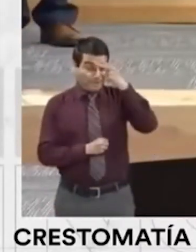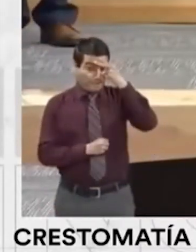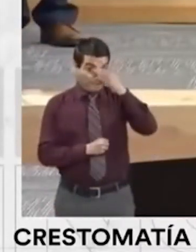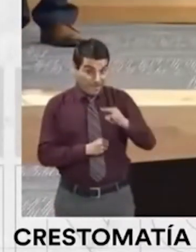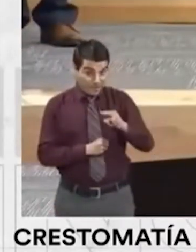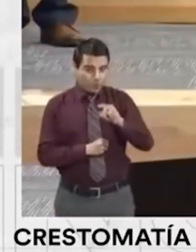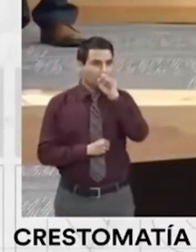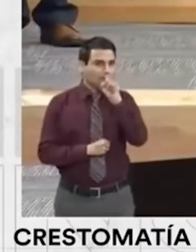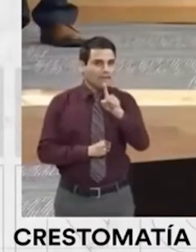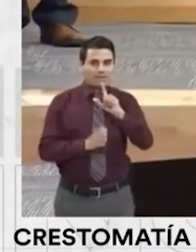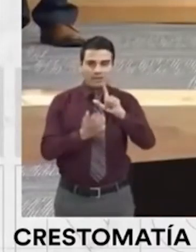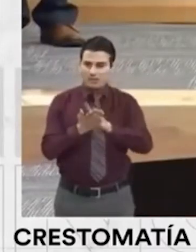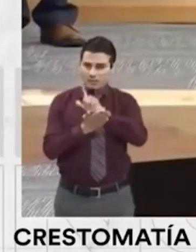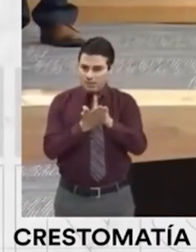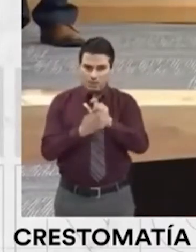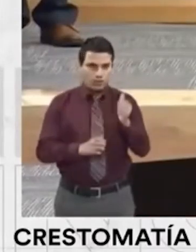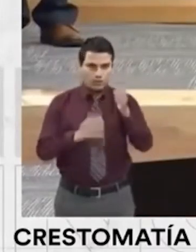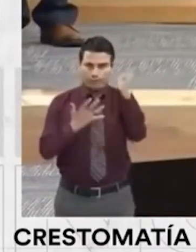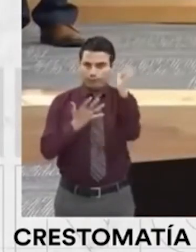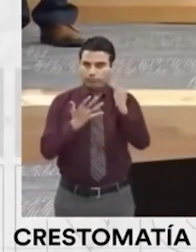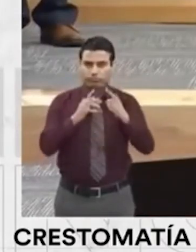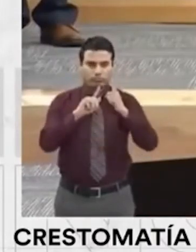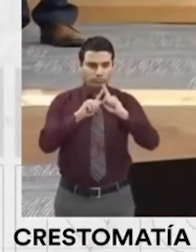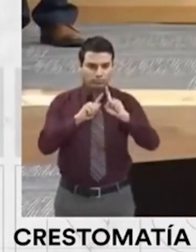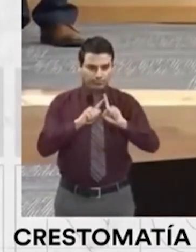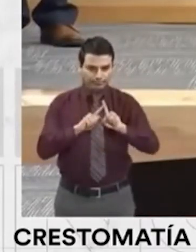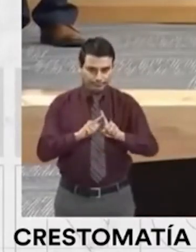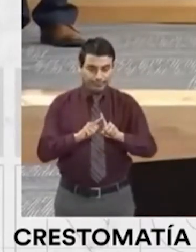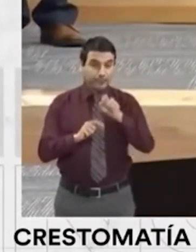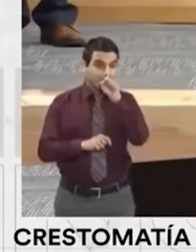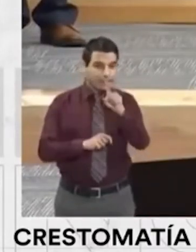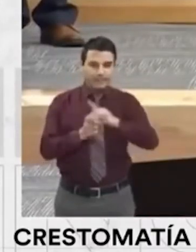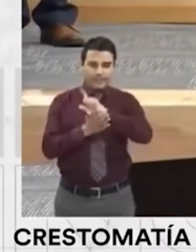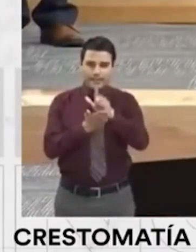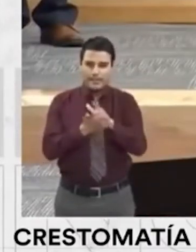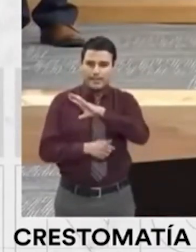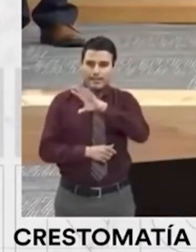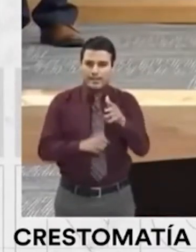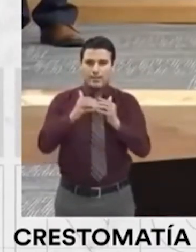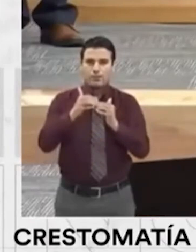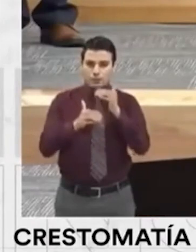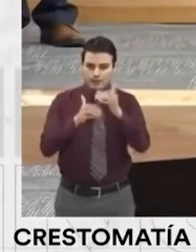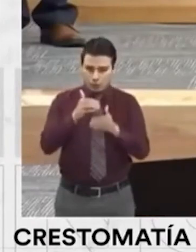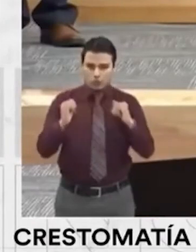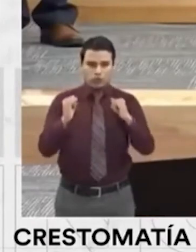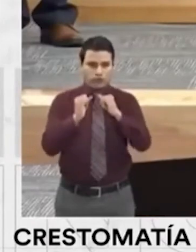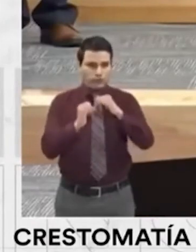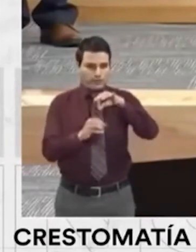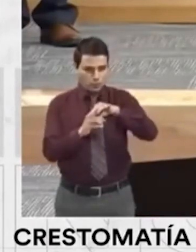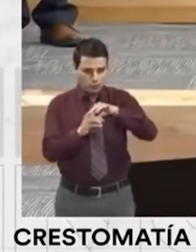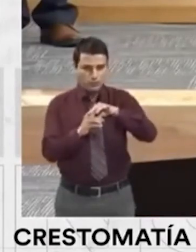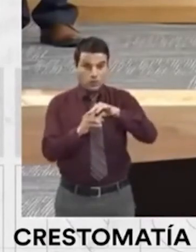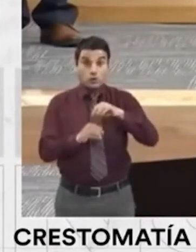nacional electoral y creo que esto trae también una bocanada de aire fresco a un consejo general y aquí ya es mi punto de vista personal